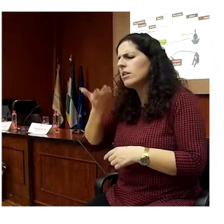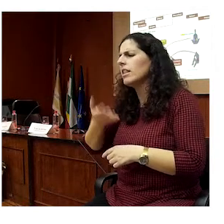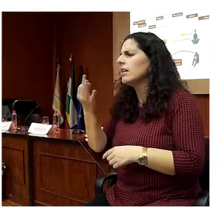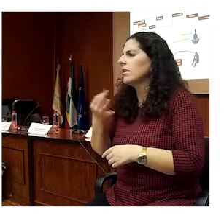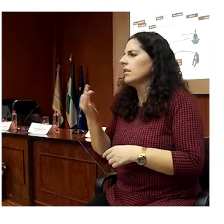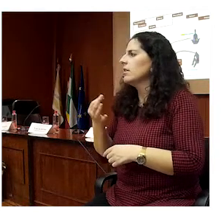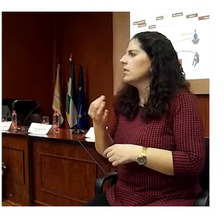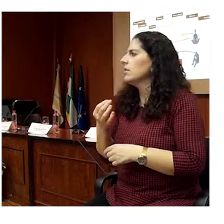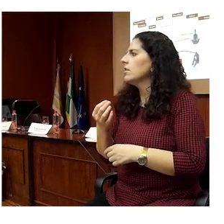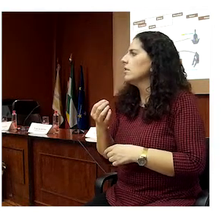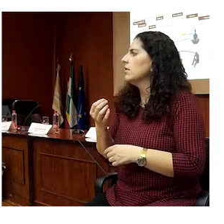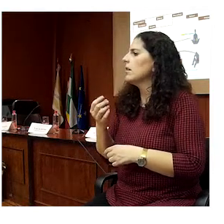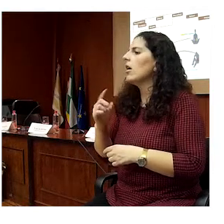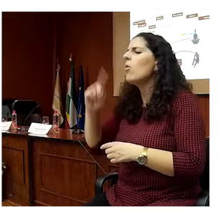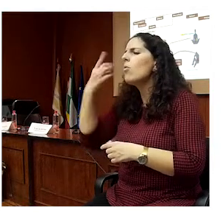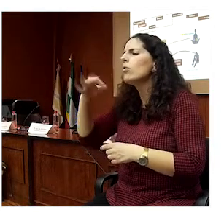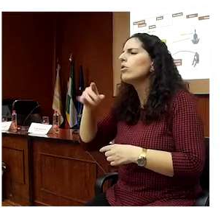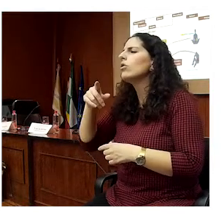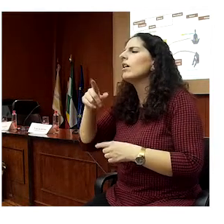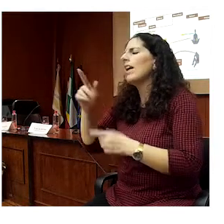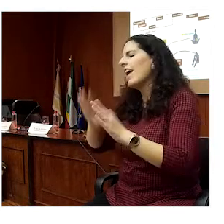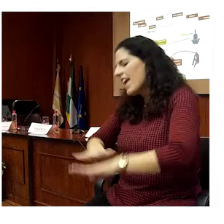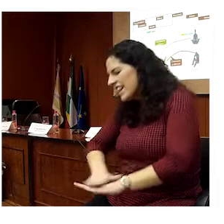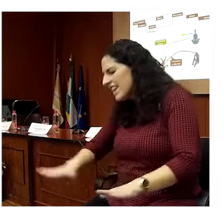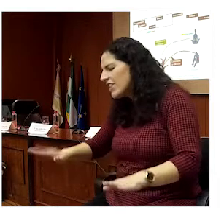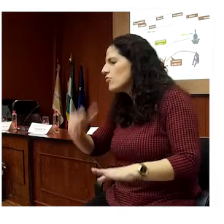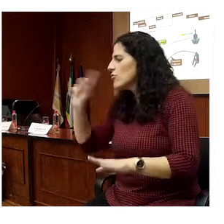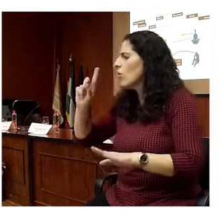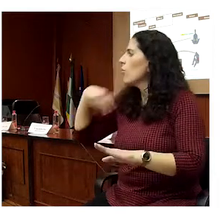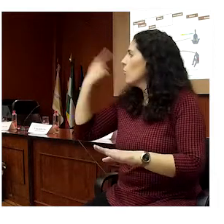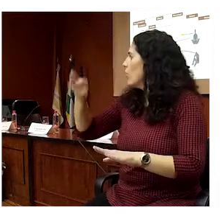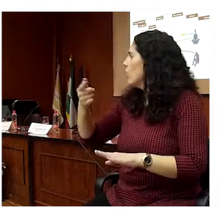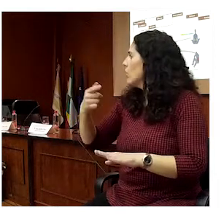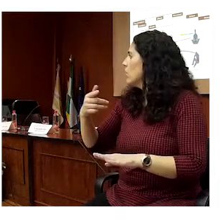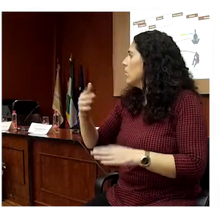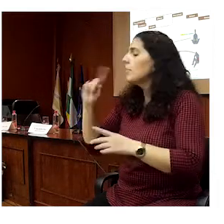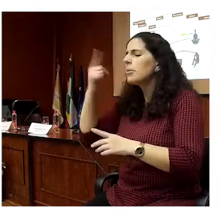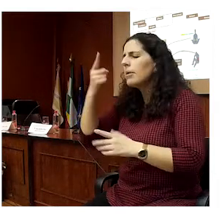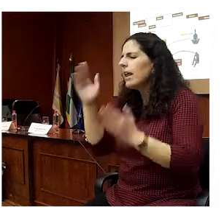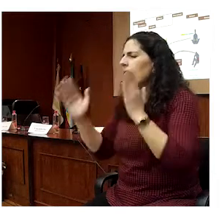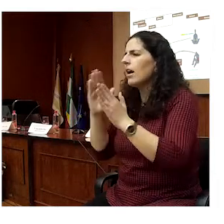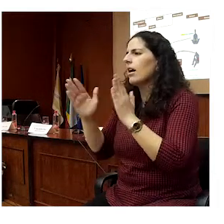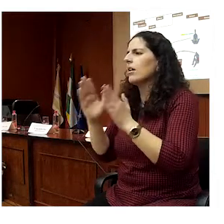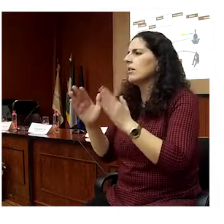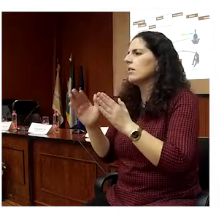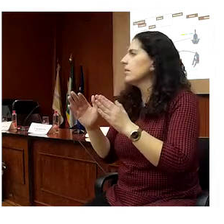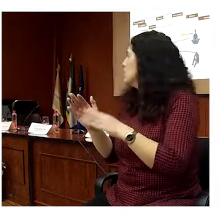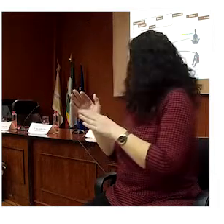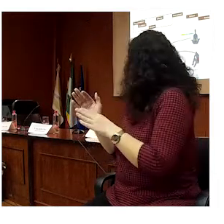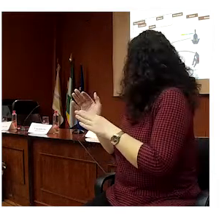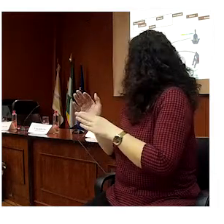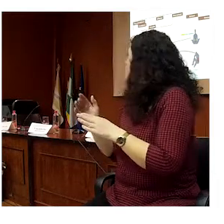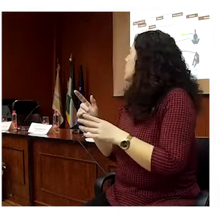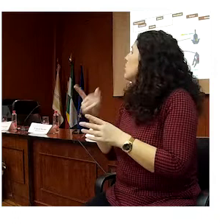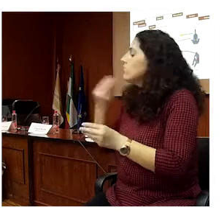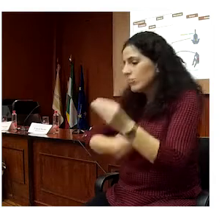importancia ya no solamente a toda la etapa de la infancia, sino especialmente a esta primera, que incluye desde